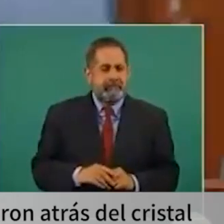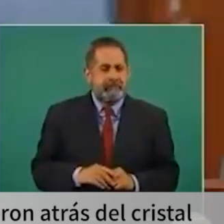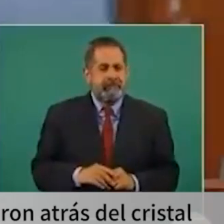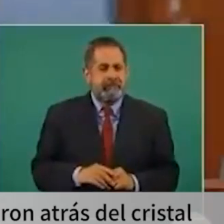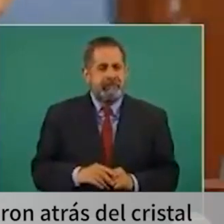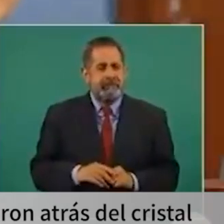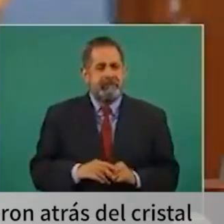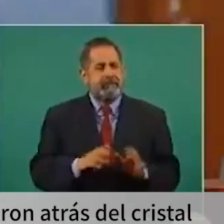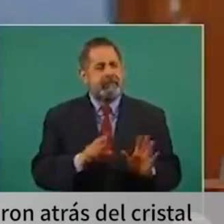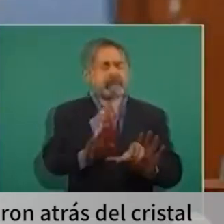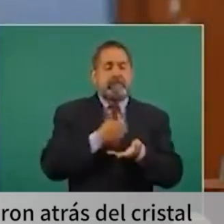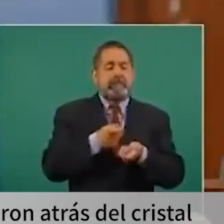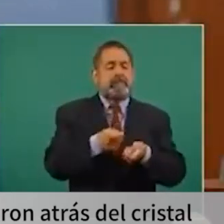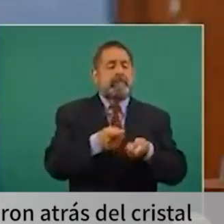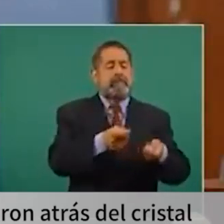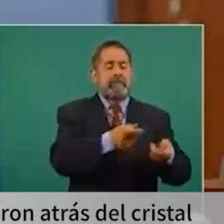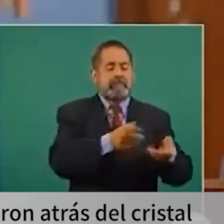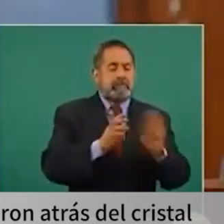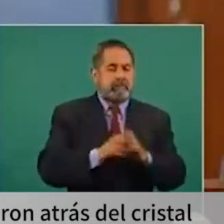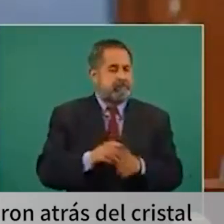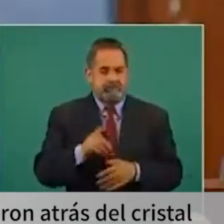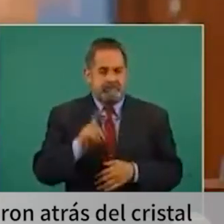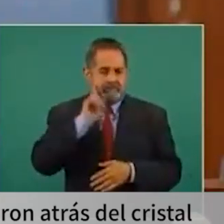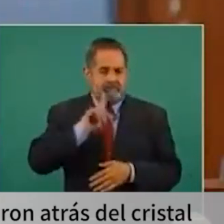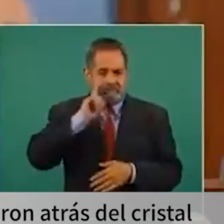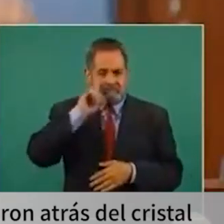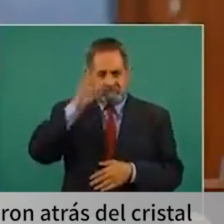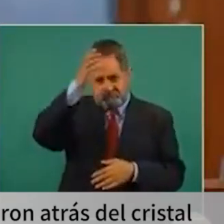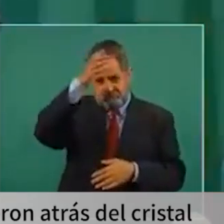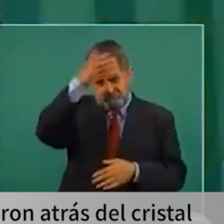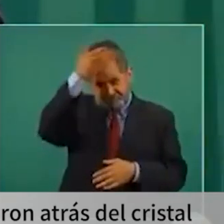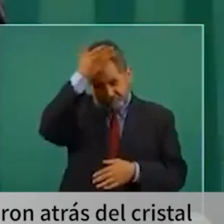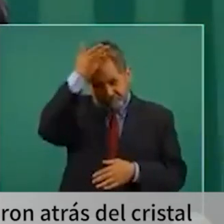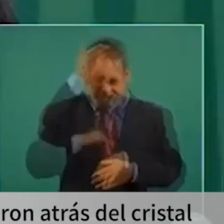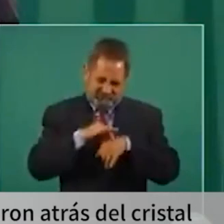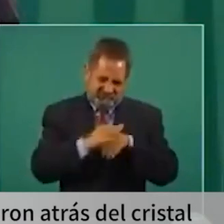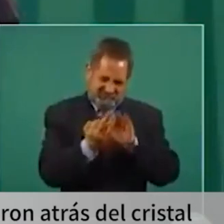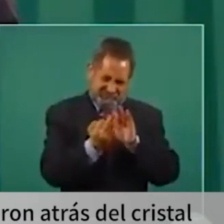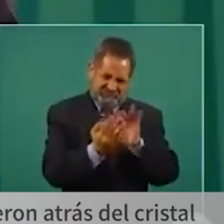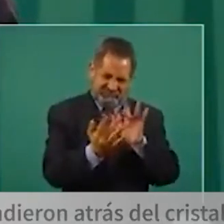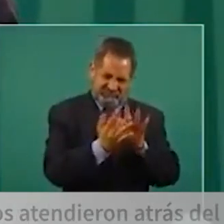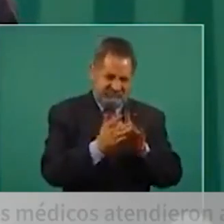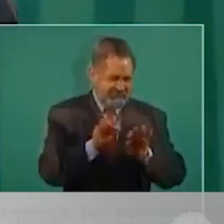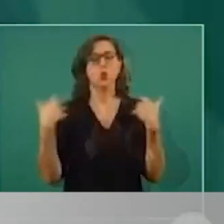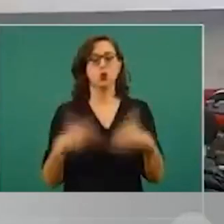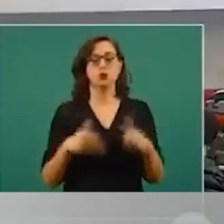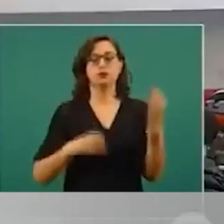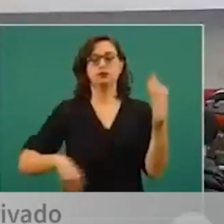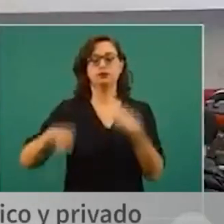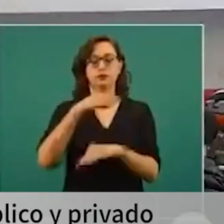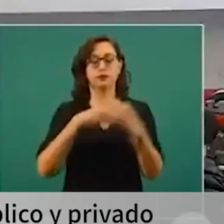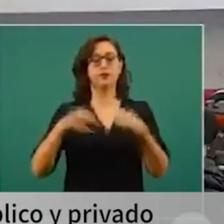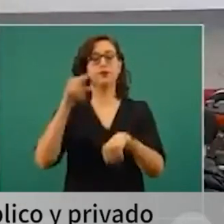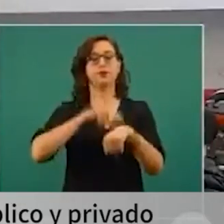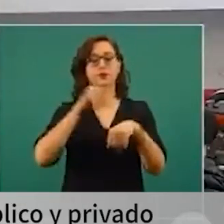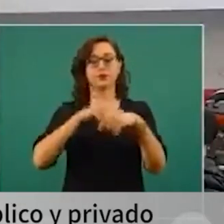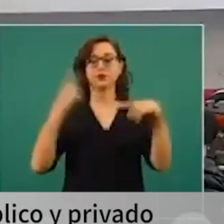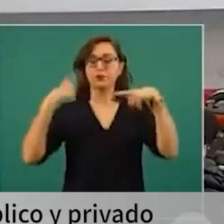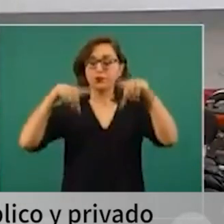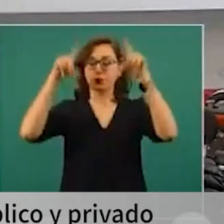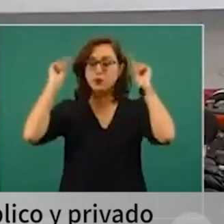desde la ventana y la enfermera decían téngase que estaban ahí con el enfermo y mañana